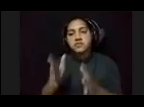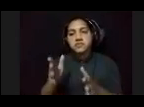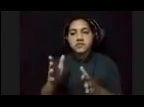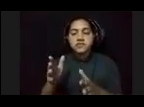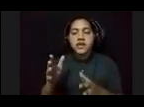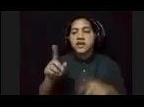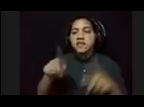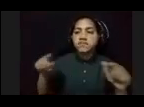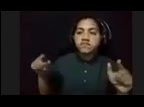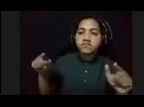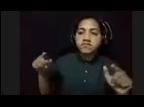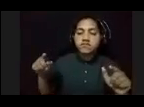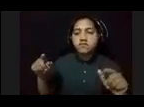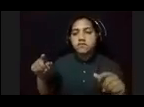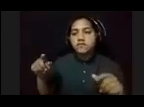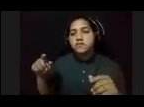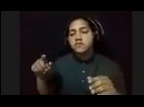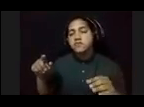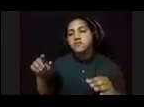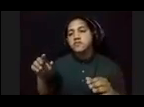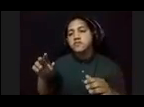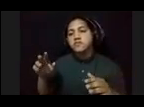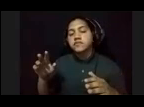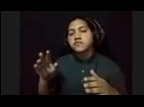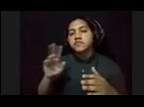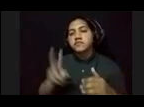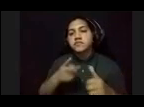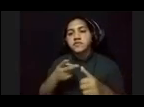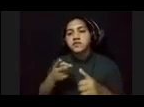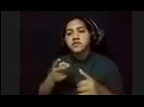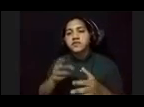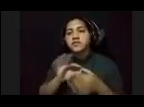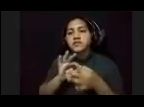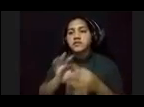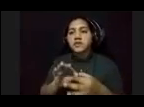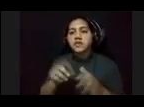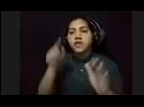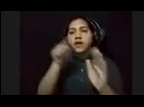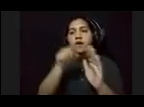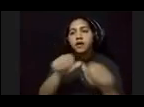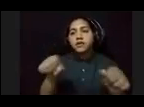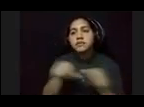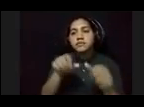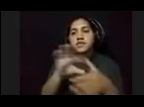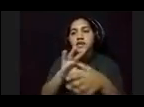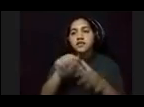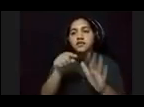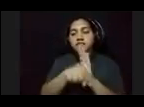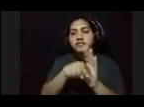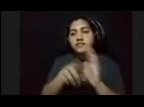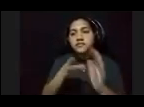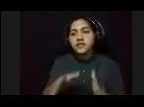diversas, seguido de los oficios directamente relacionados con el matadero, como son los carniceros y los